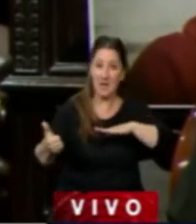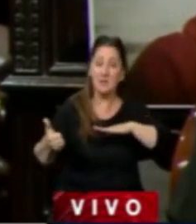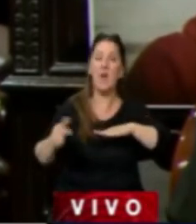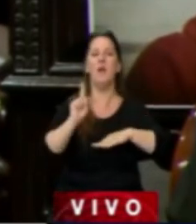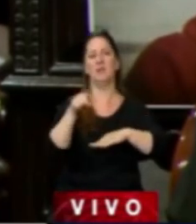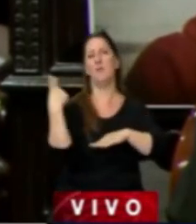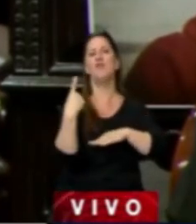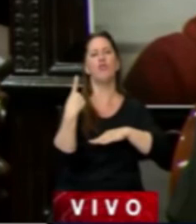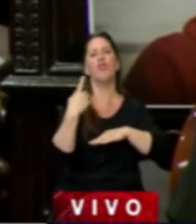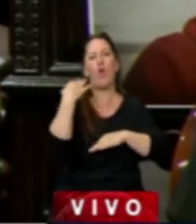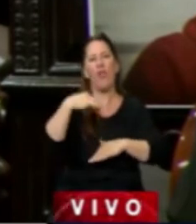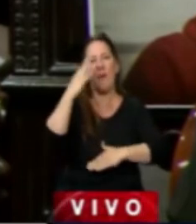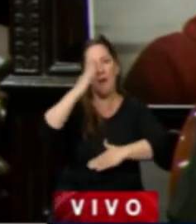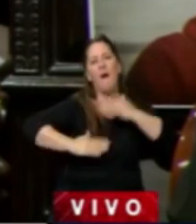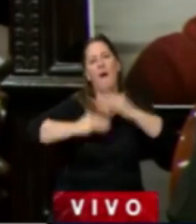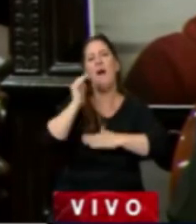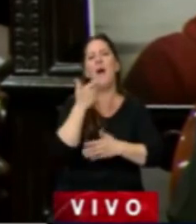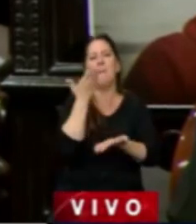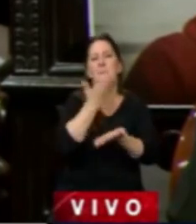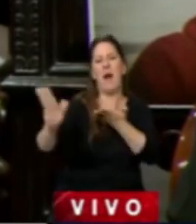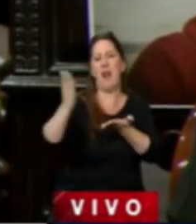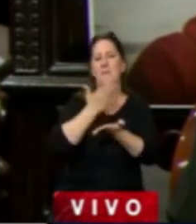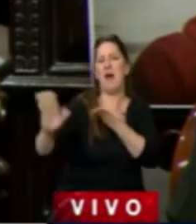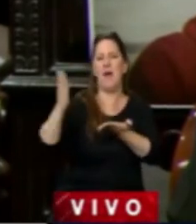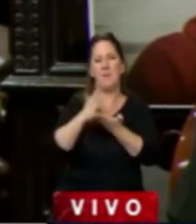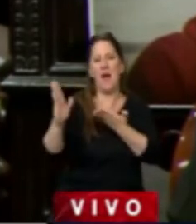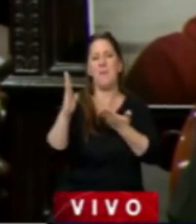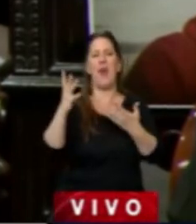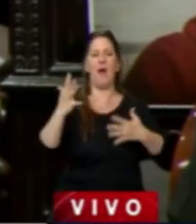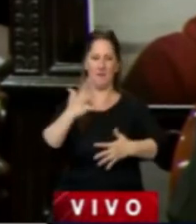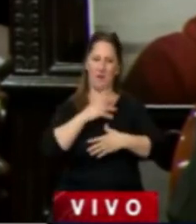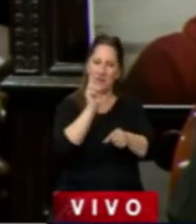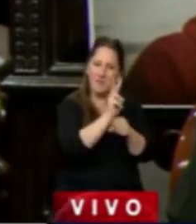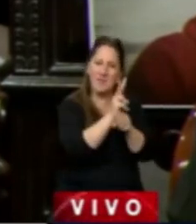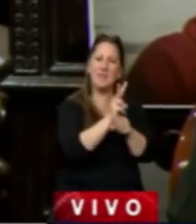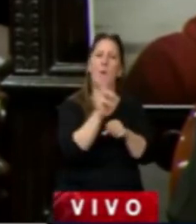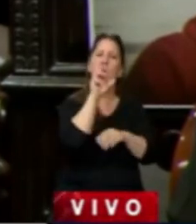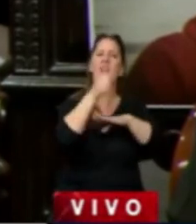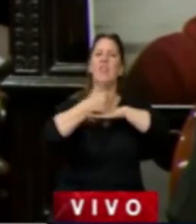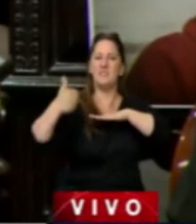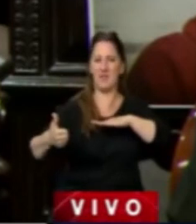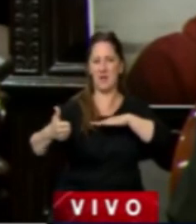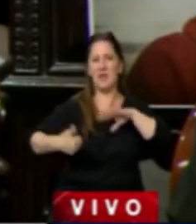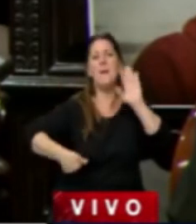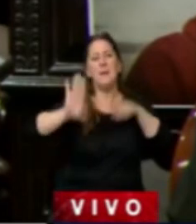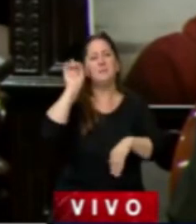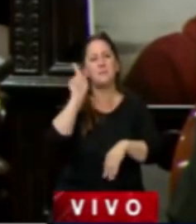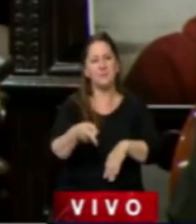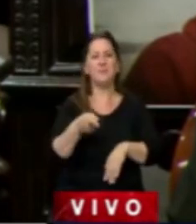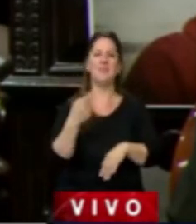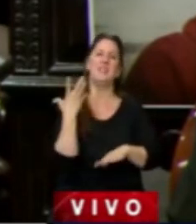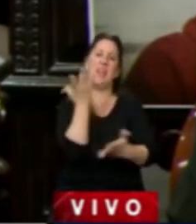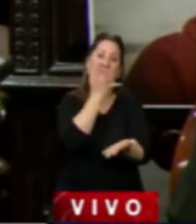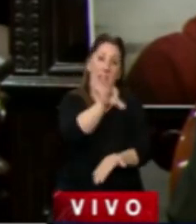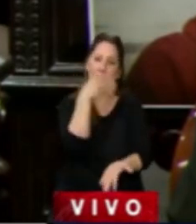debemos construir transversalmente repudios a quienes amenazan la integridad física de las mujeres y las disidencias y sobre todo si se erigen